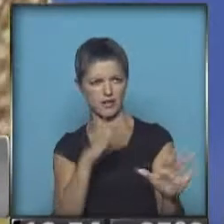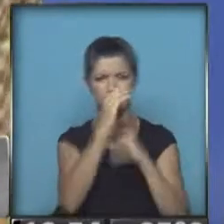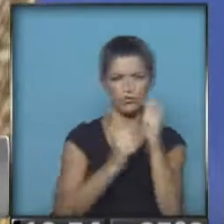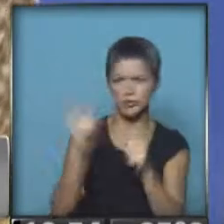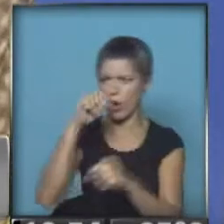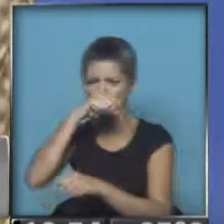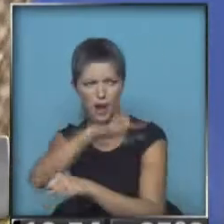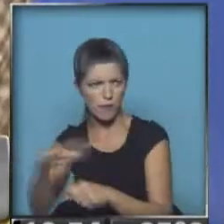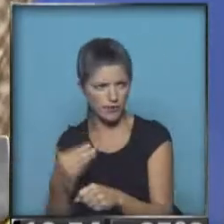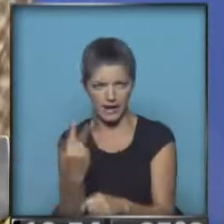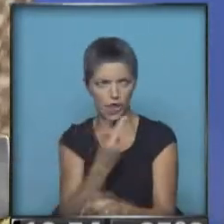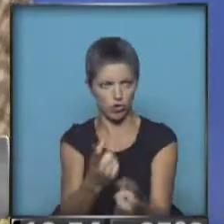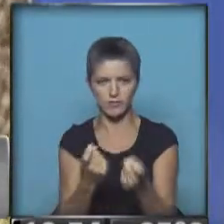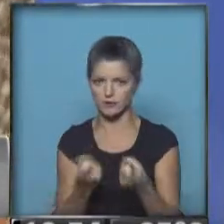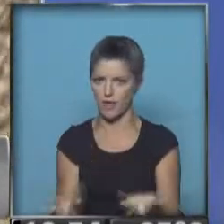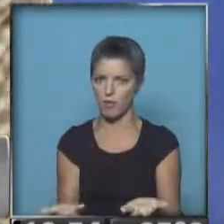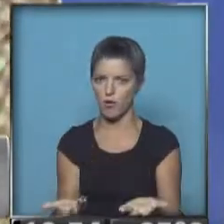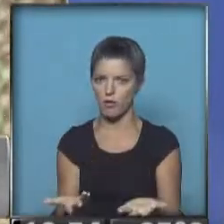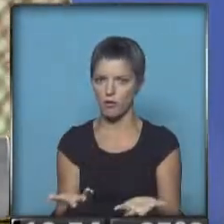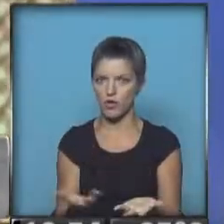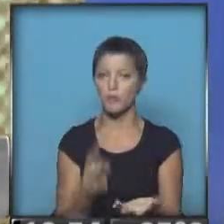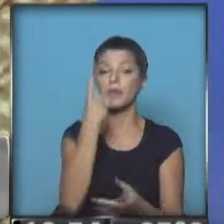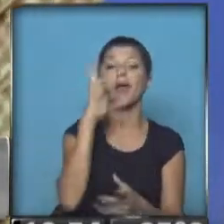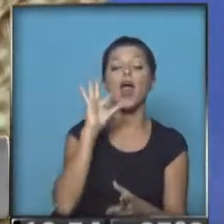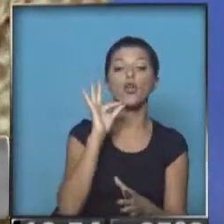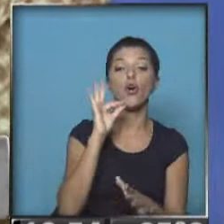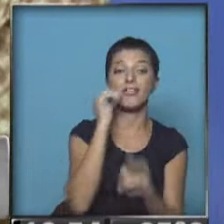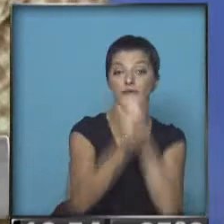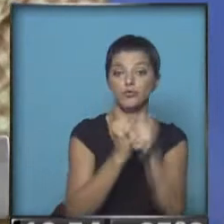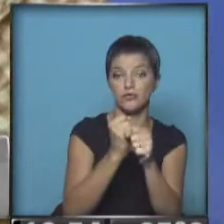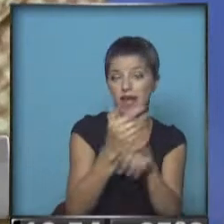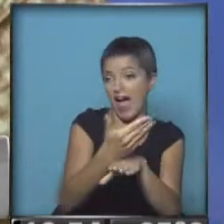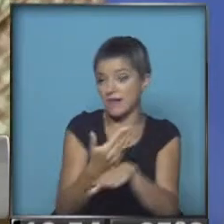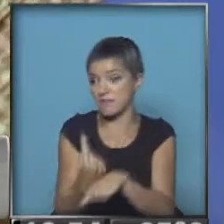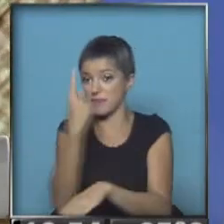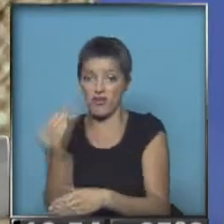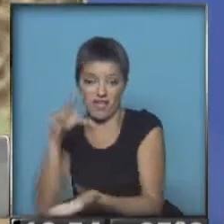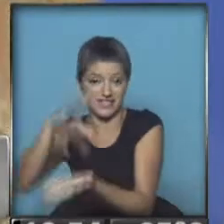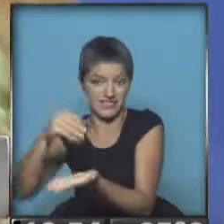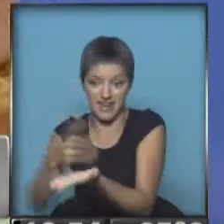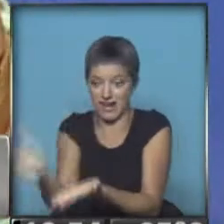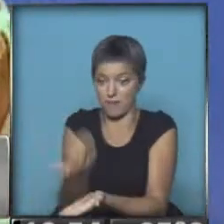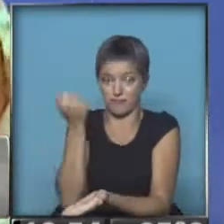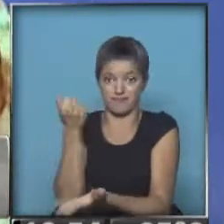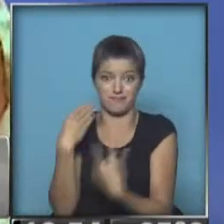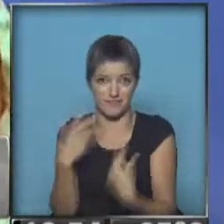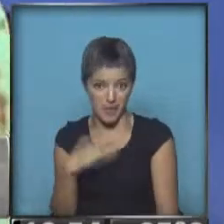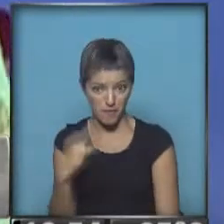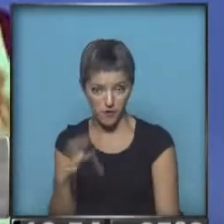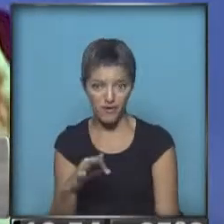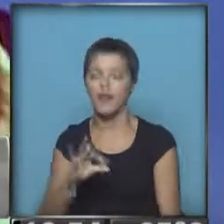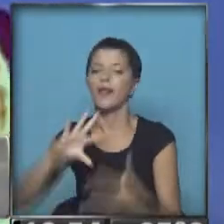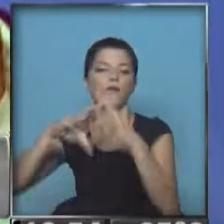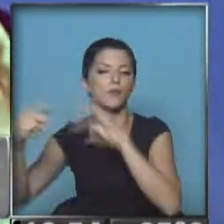Las dos cosas necesitamos. Porque para industrializar algo, primero tengo que sacarlo de la tierra, sea bajo la forma